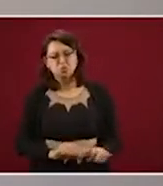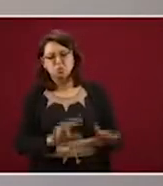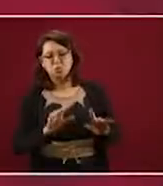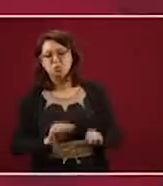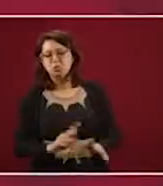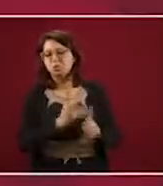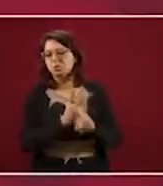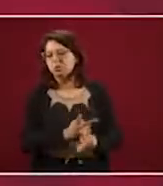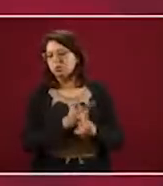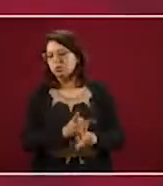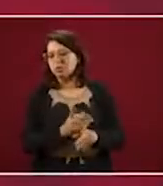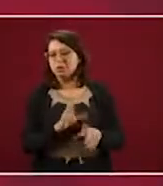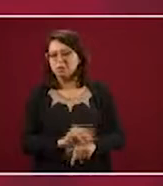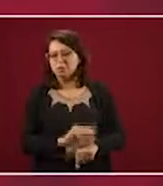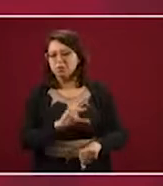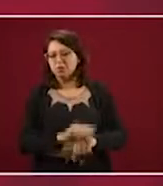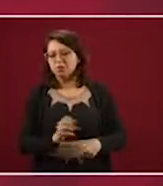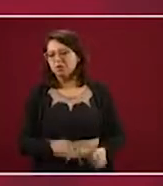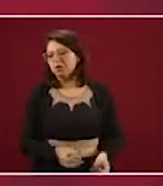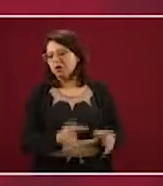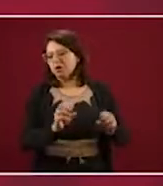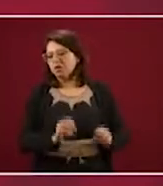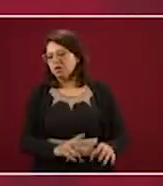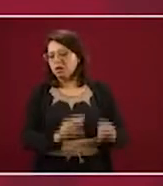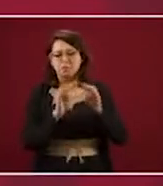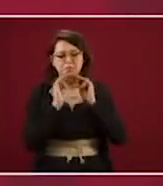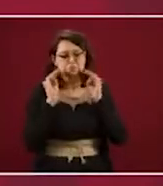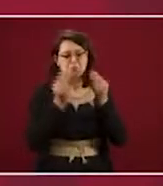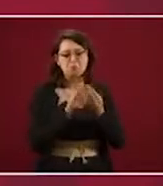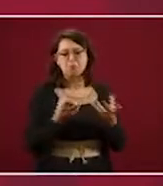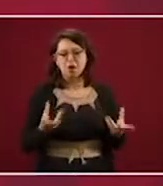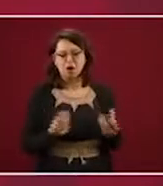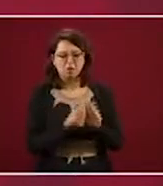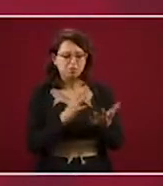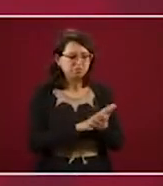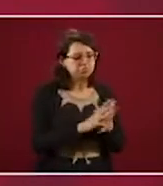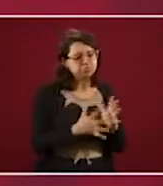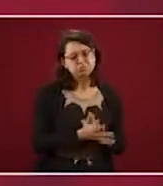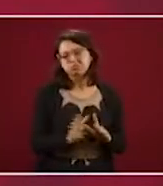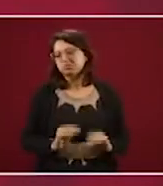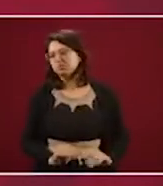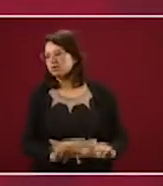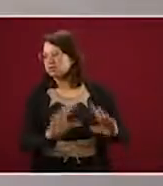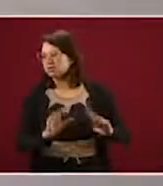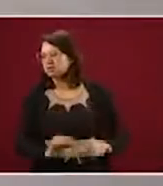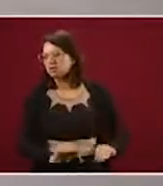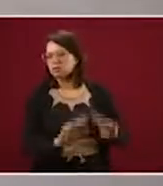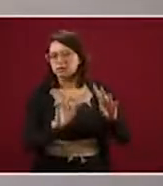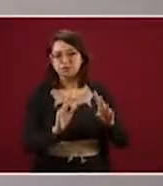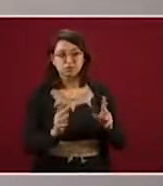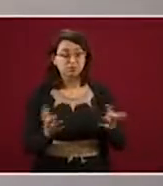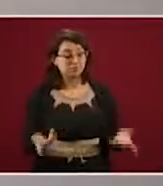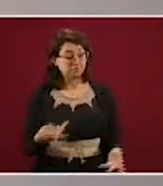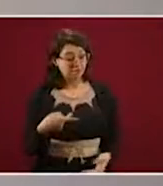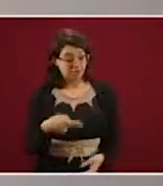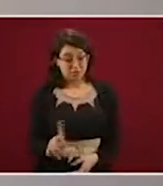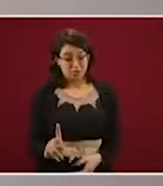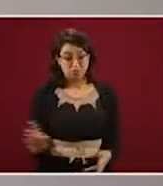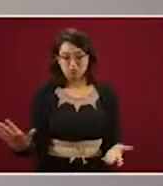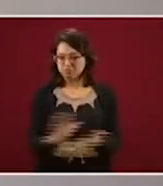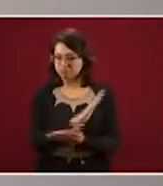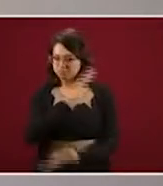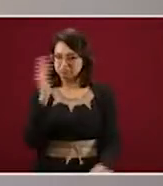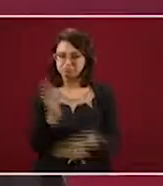la asociación delictuosa. Si se es tajante en eso, si no se permite la